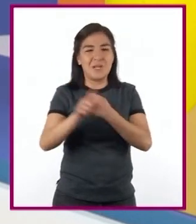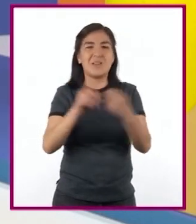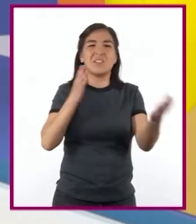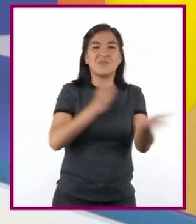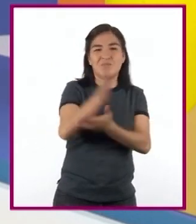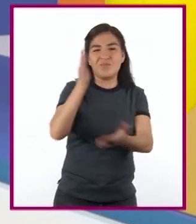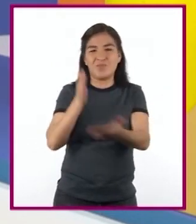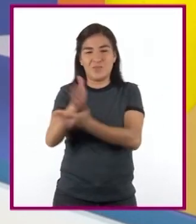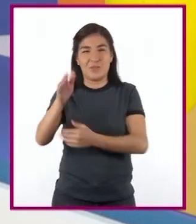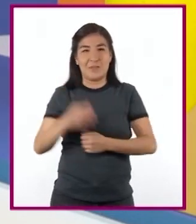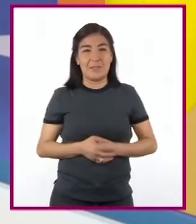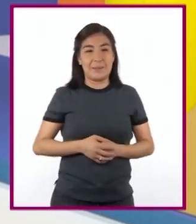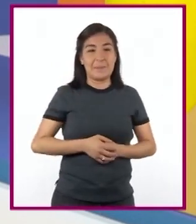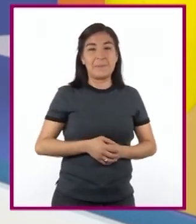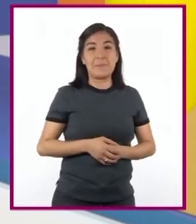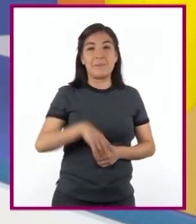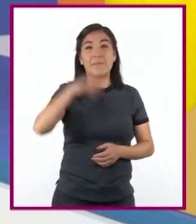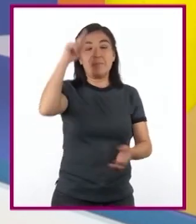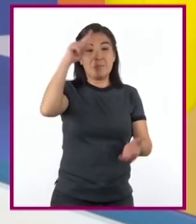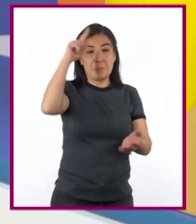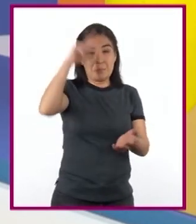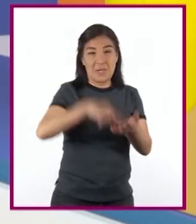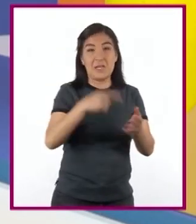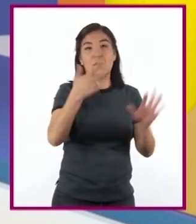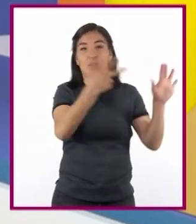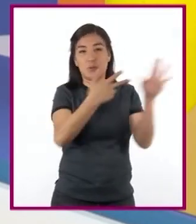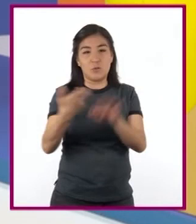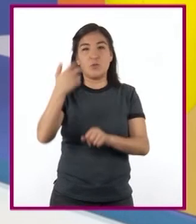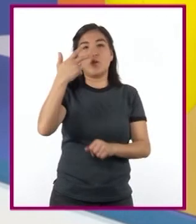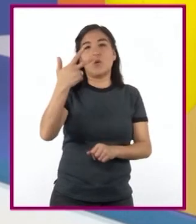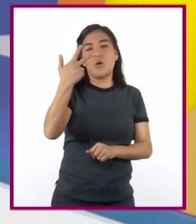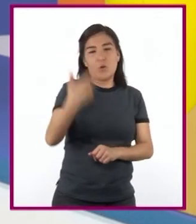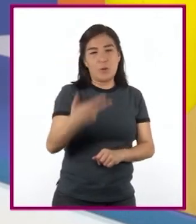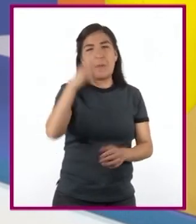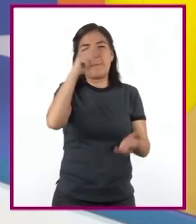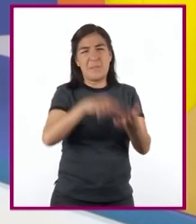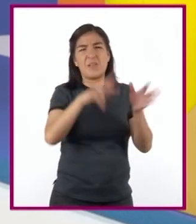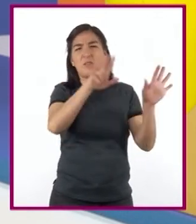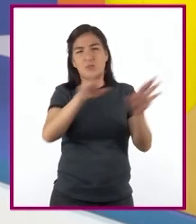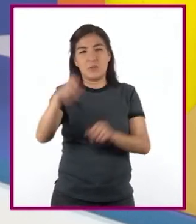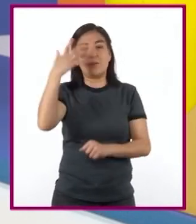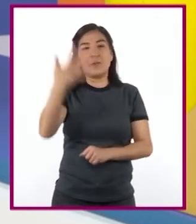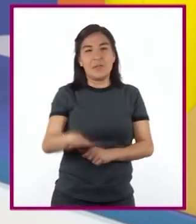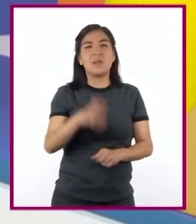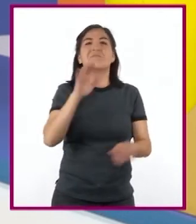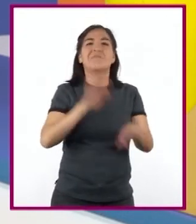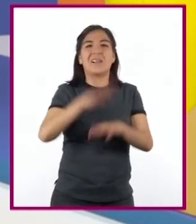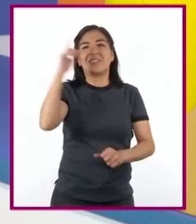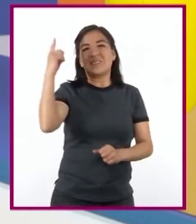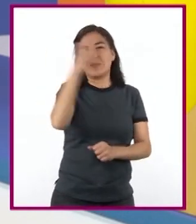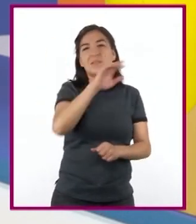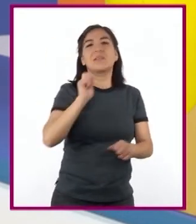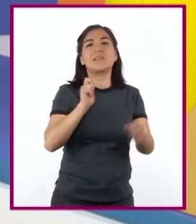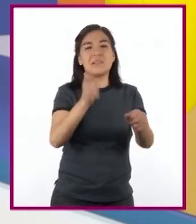sociales. Entre 1808 y 1810 estuvo latente la disputa por el